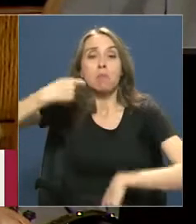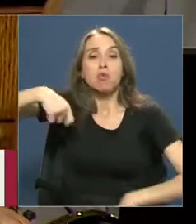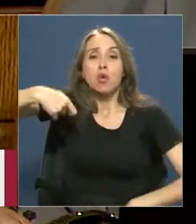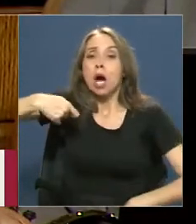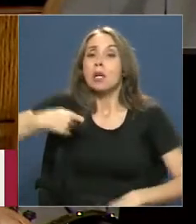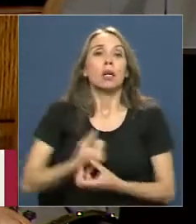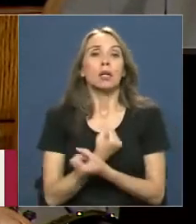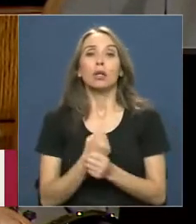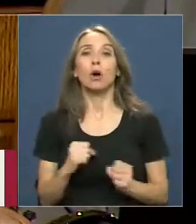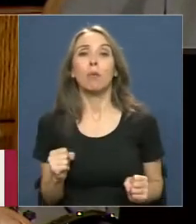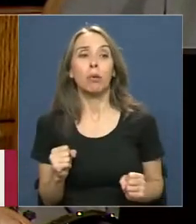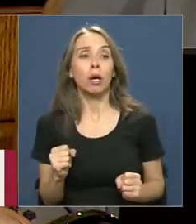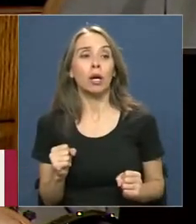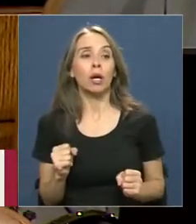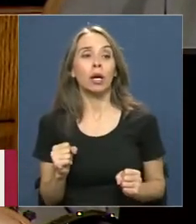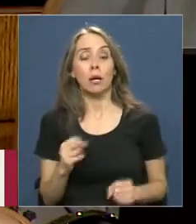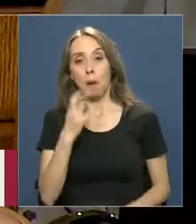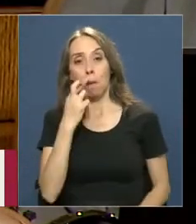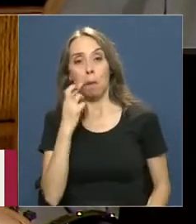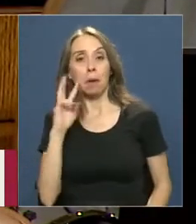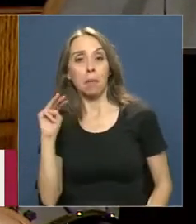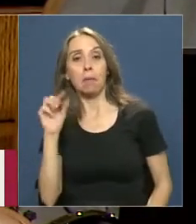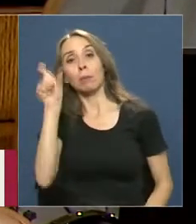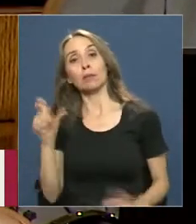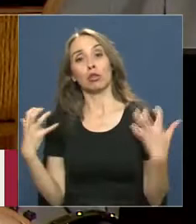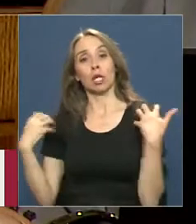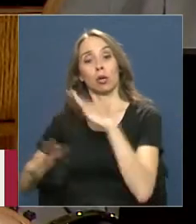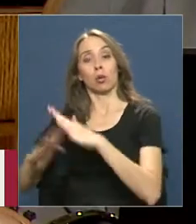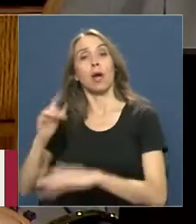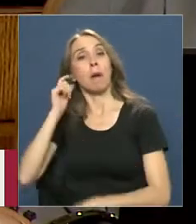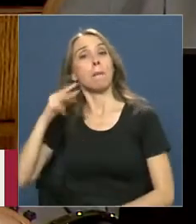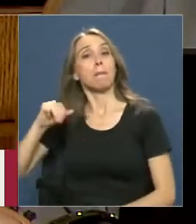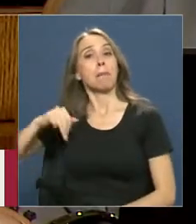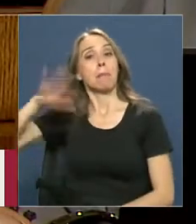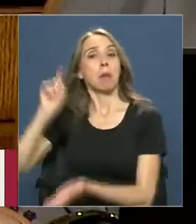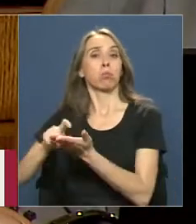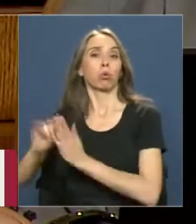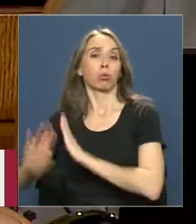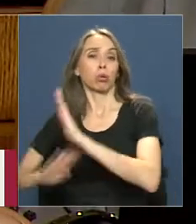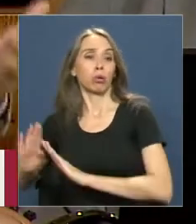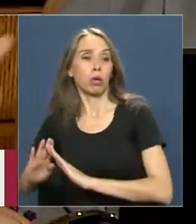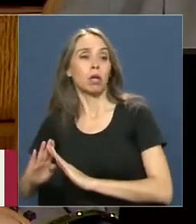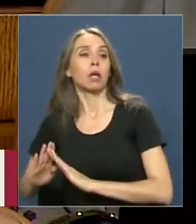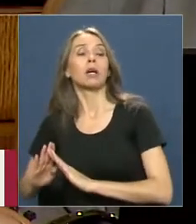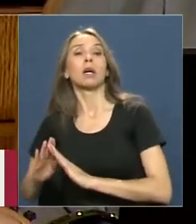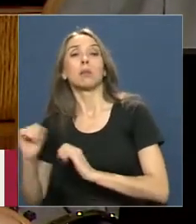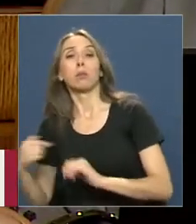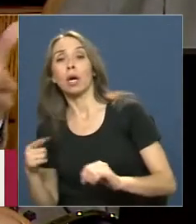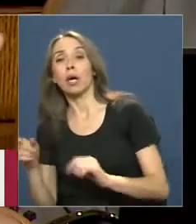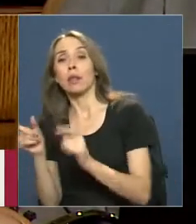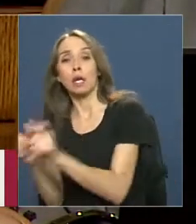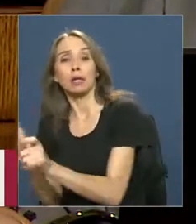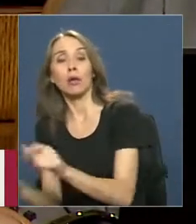imposibilidad de que los padres o los cuidadores, la madre en general, pueda ir a trabajar, pueda ejercer